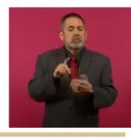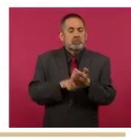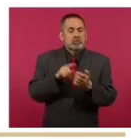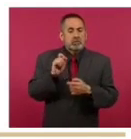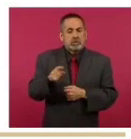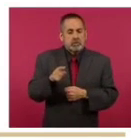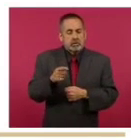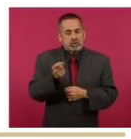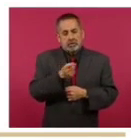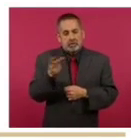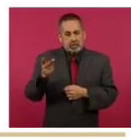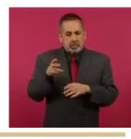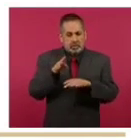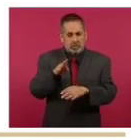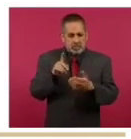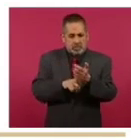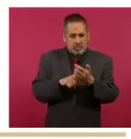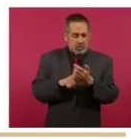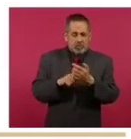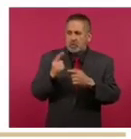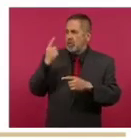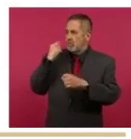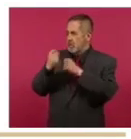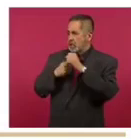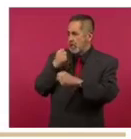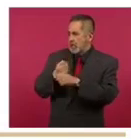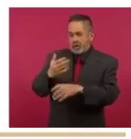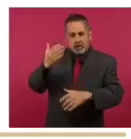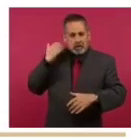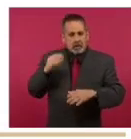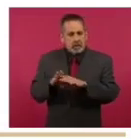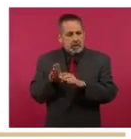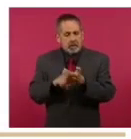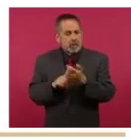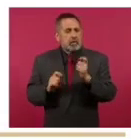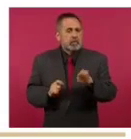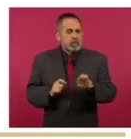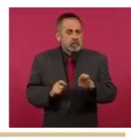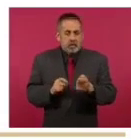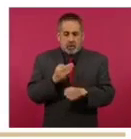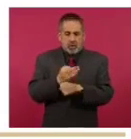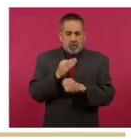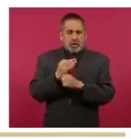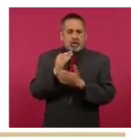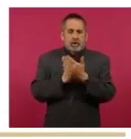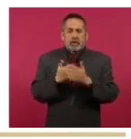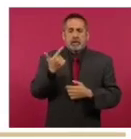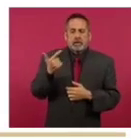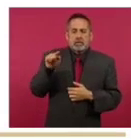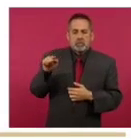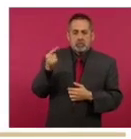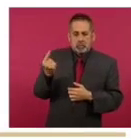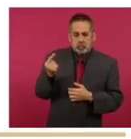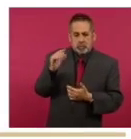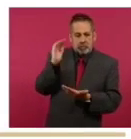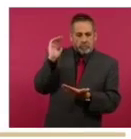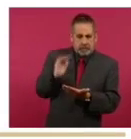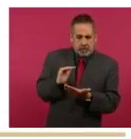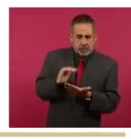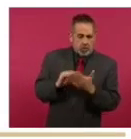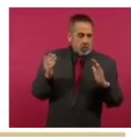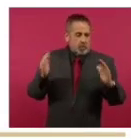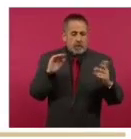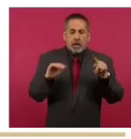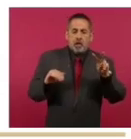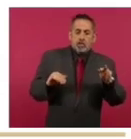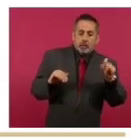la baja con respecto a los años anteriores, tiene menos 7.1 con respecto al